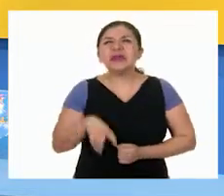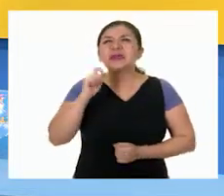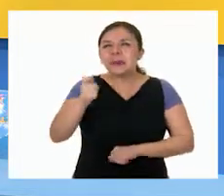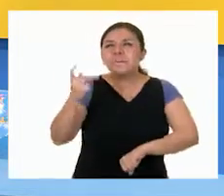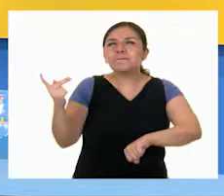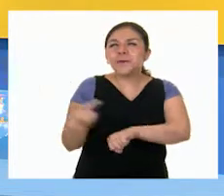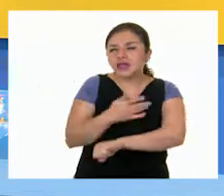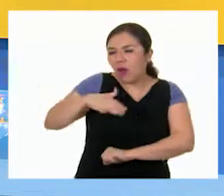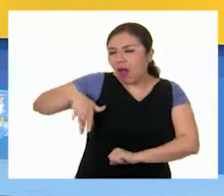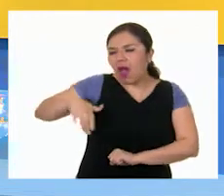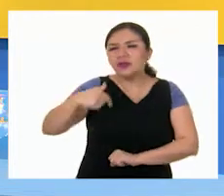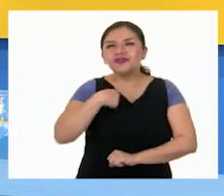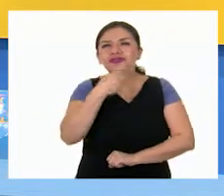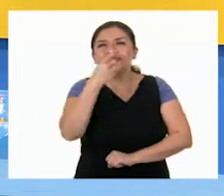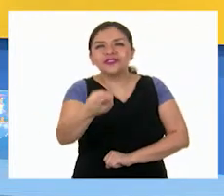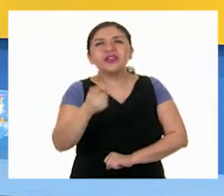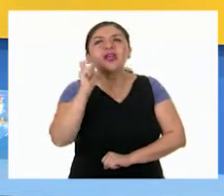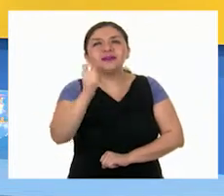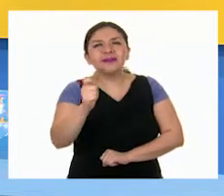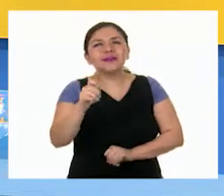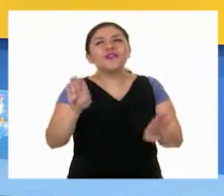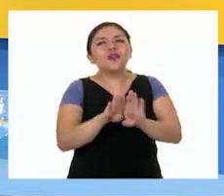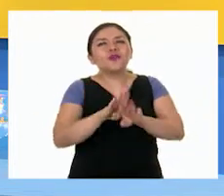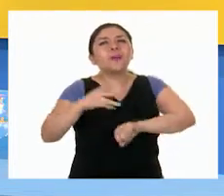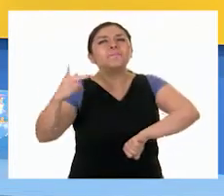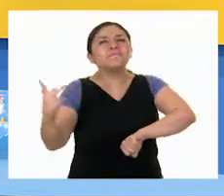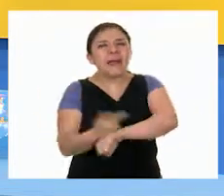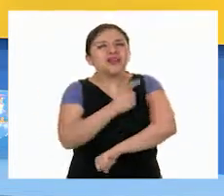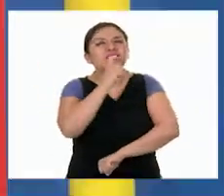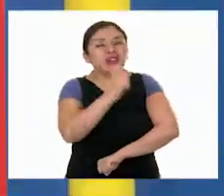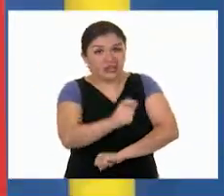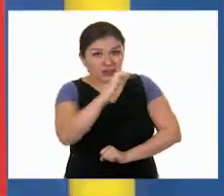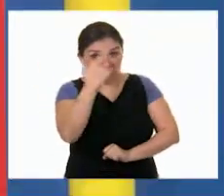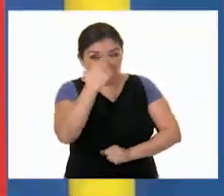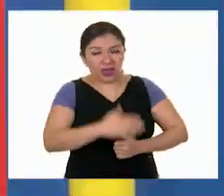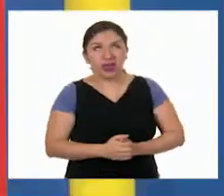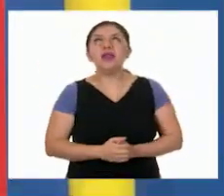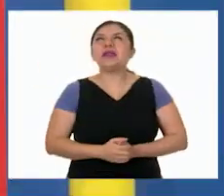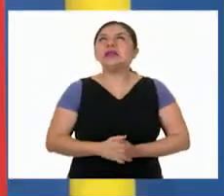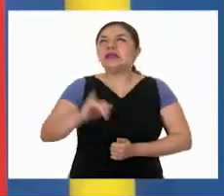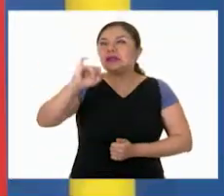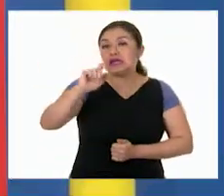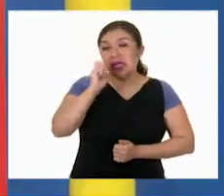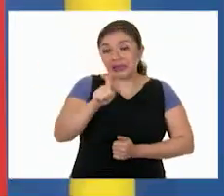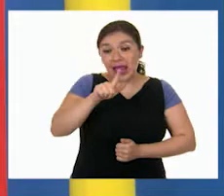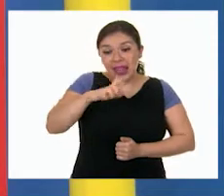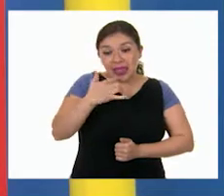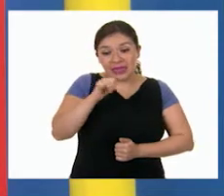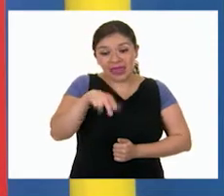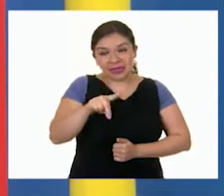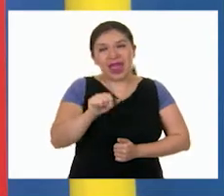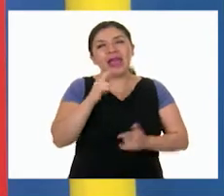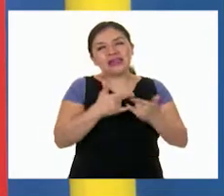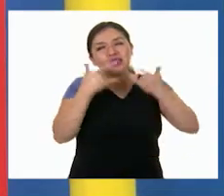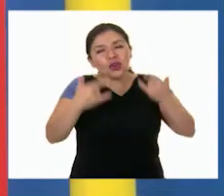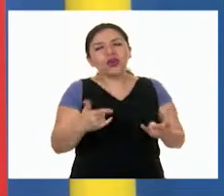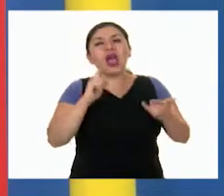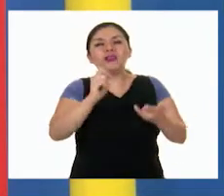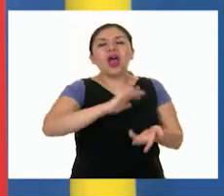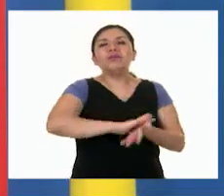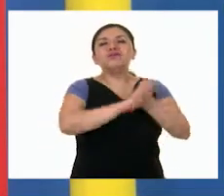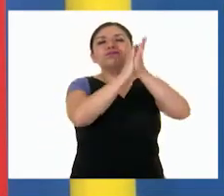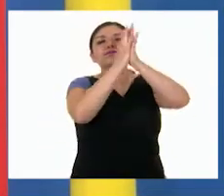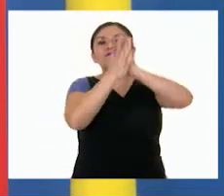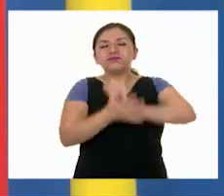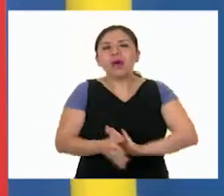que dijimos de esa que pasaba? Bueno, pues que las leyendas o narraciones se van transformando